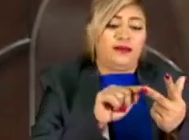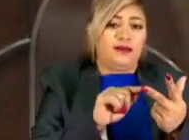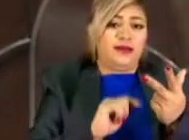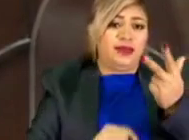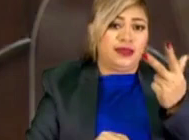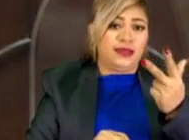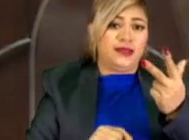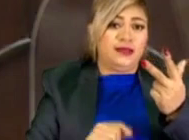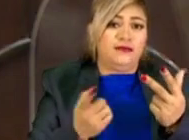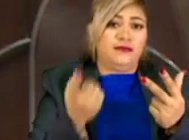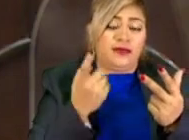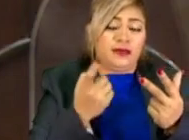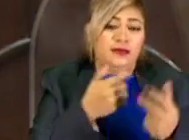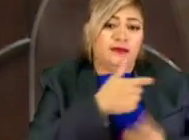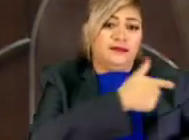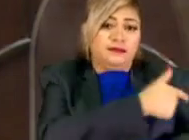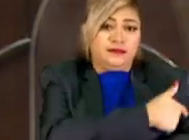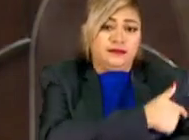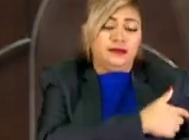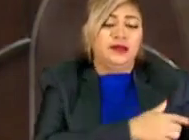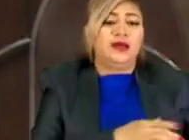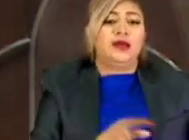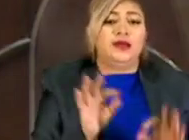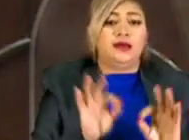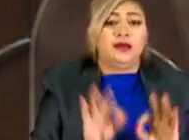la medida de reducir de